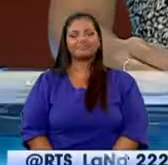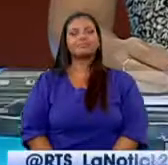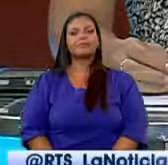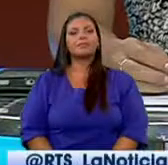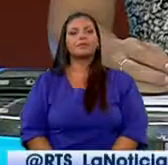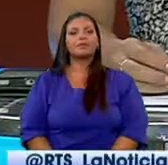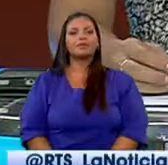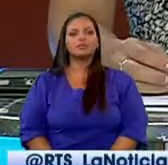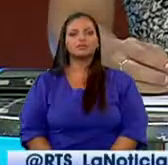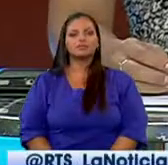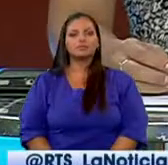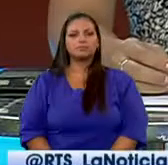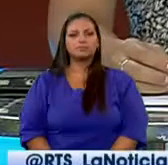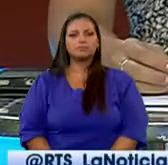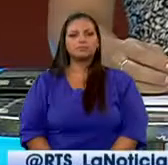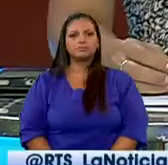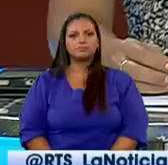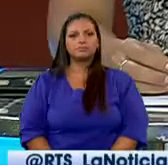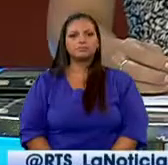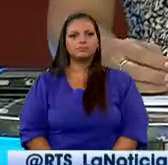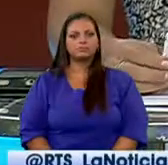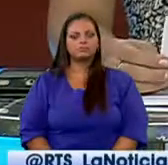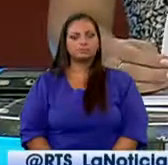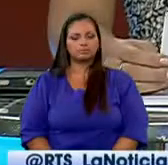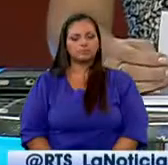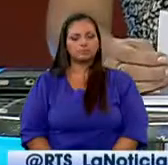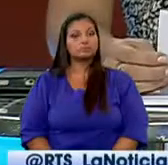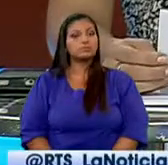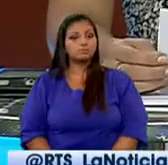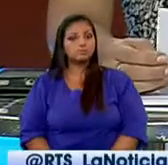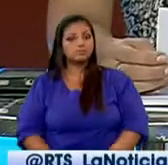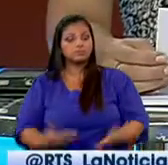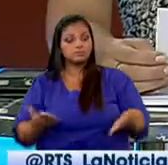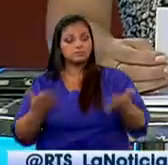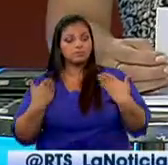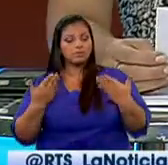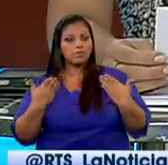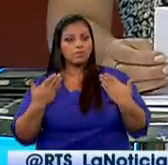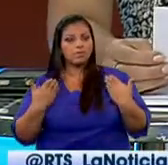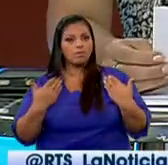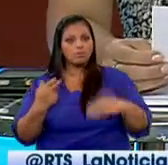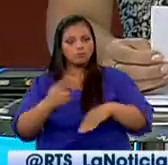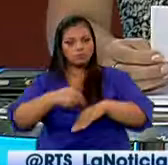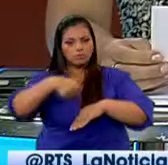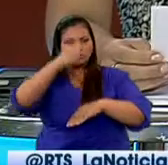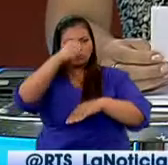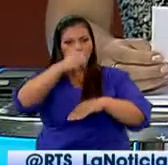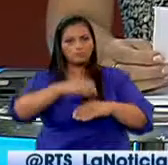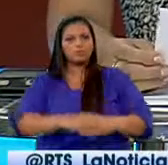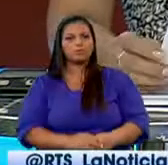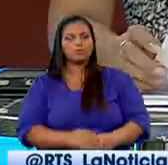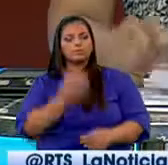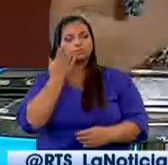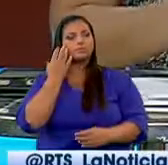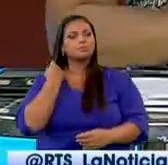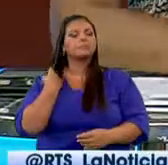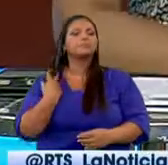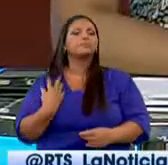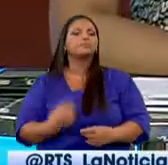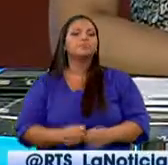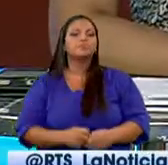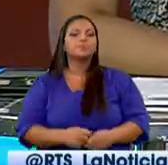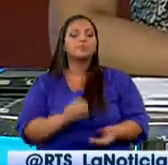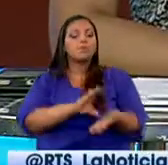Vamos ahora a esta información. Una adolescente resultó herida tras recibir un disparo que se habría suscitado supuestamente